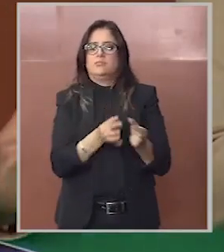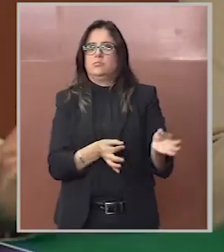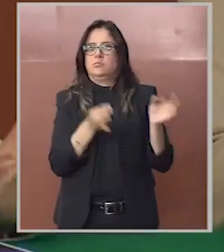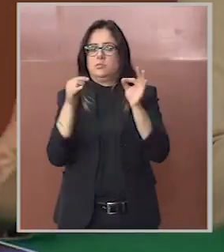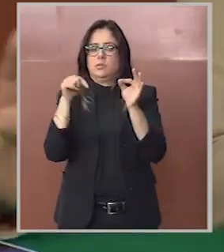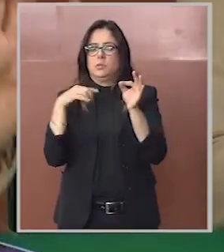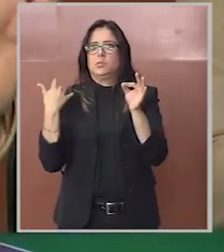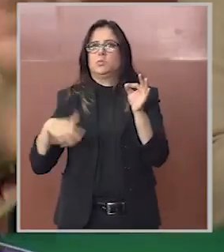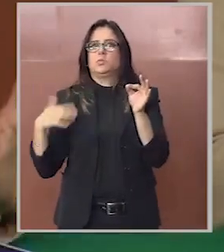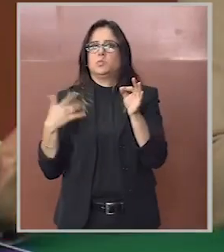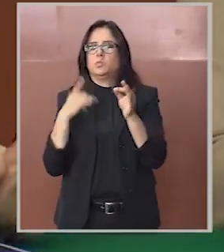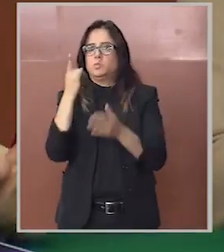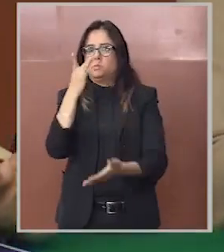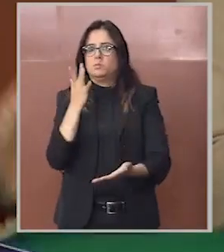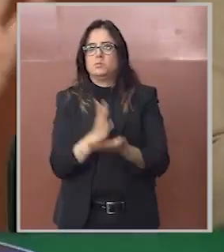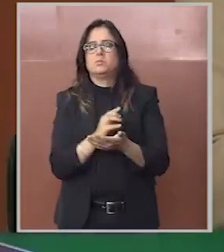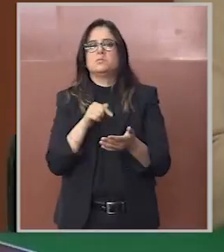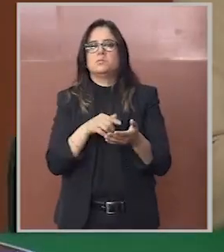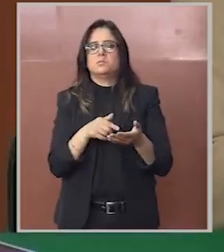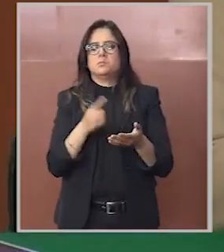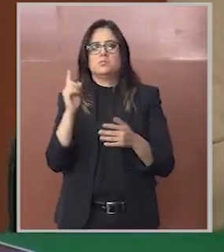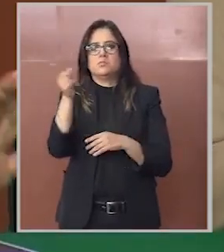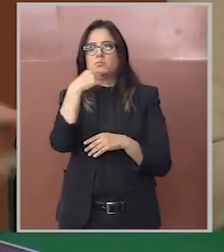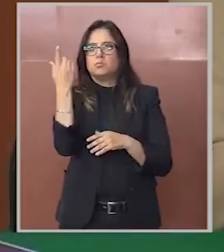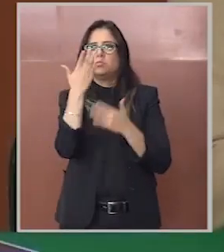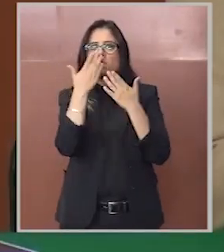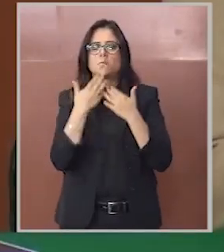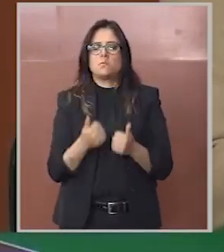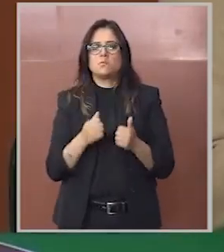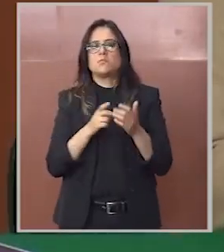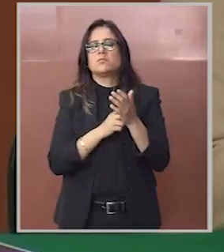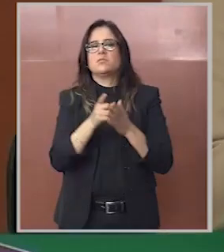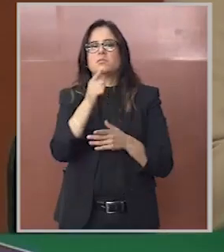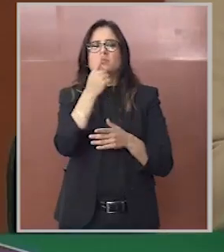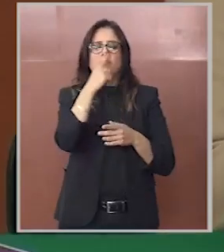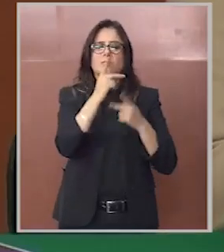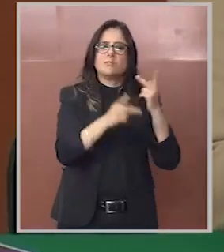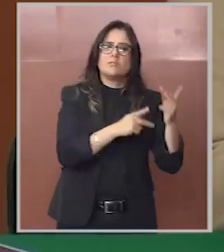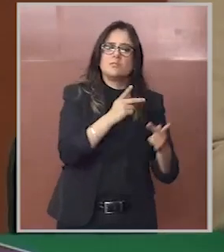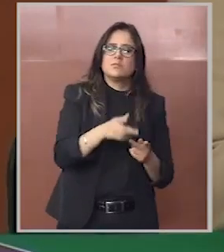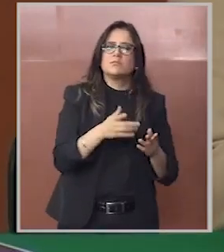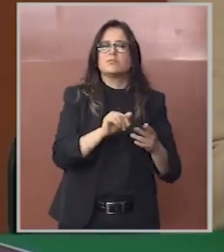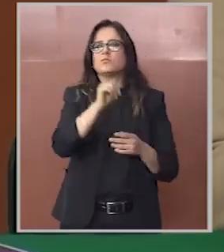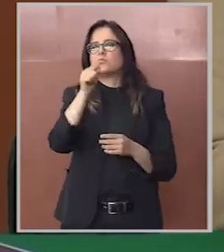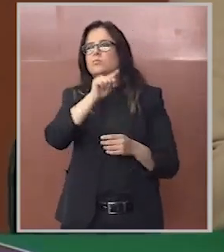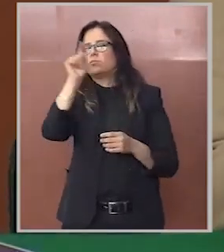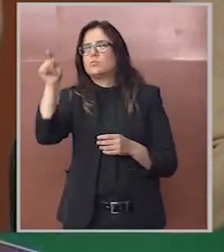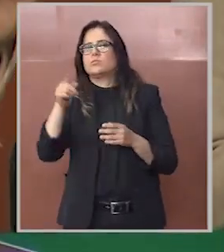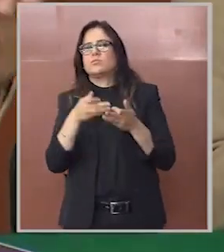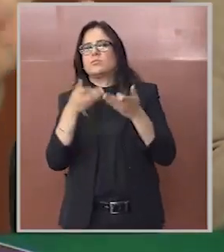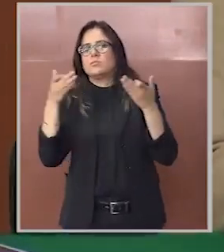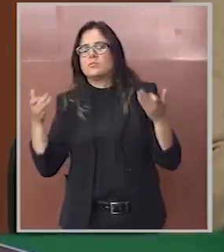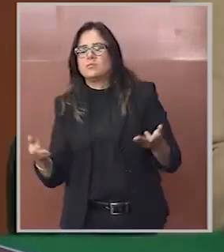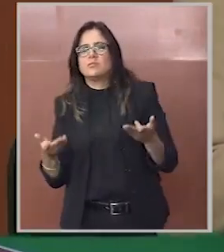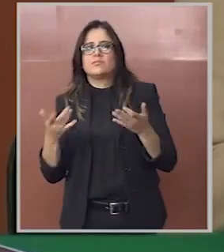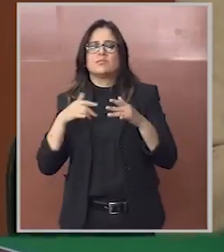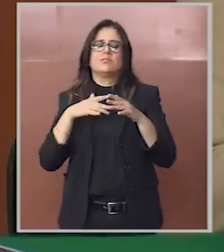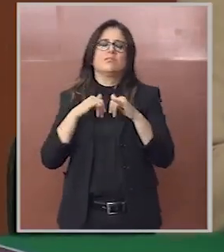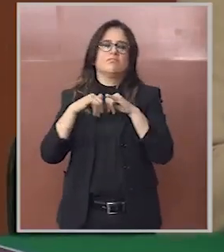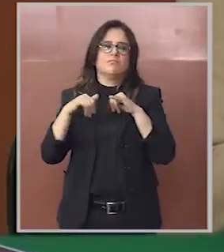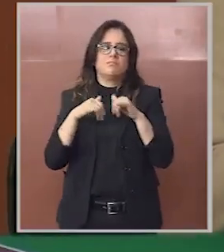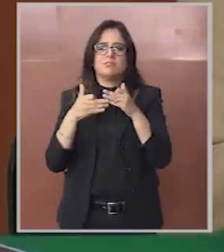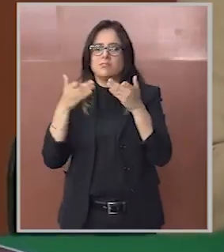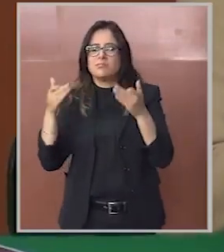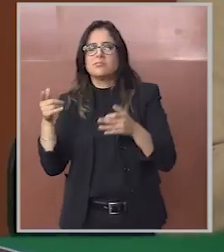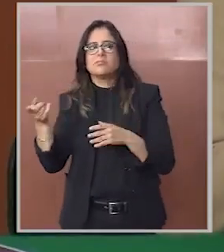encontramos a lo mejor por allí algún documento sobre derecho a la consulta o en otro lado sobre tierra y territorio A lo mejor en otro lado sobre el